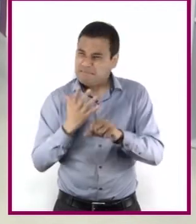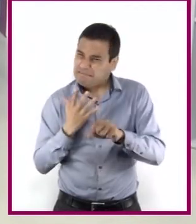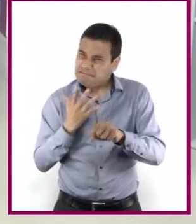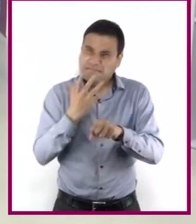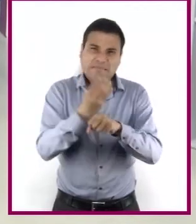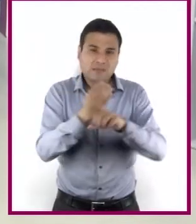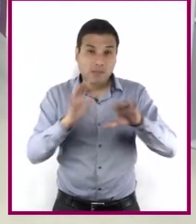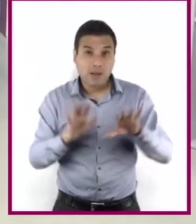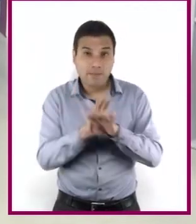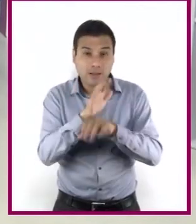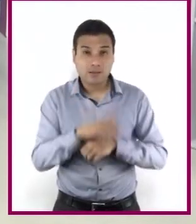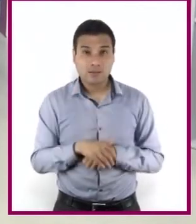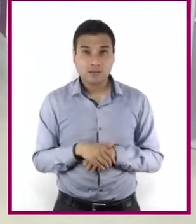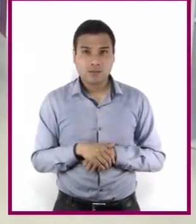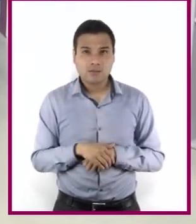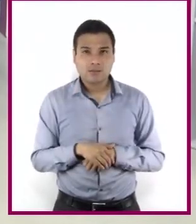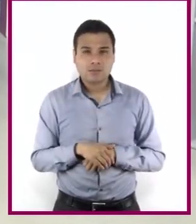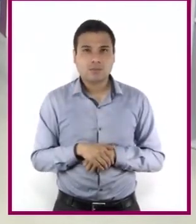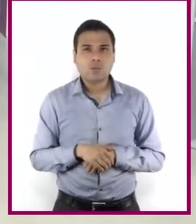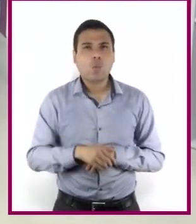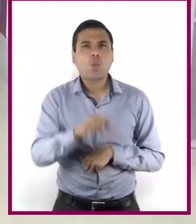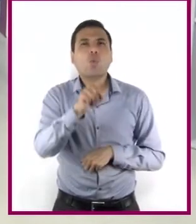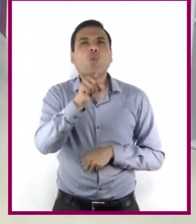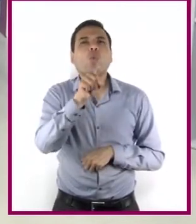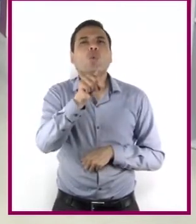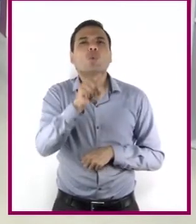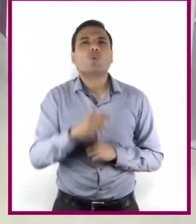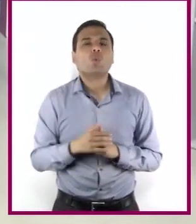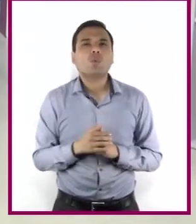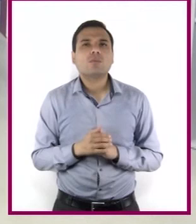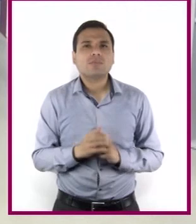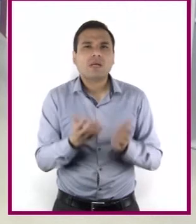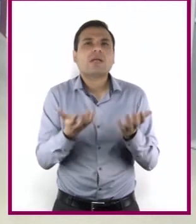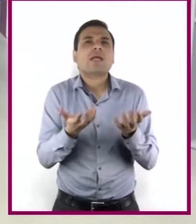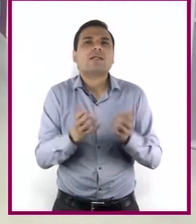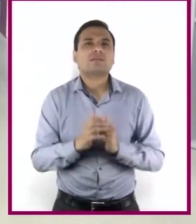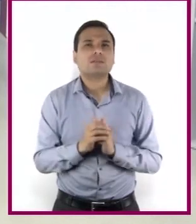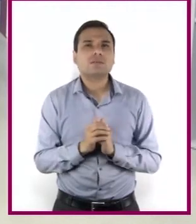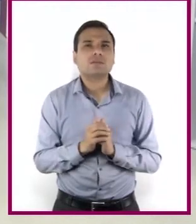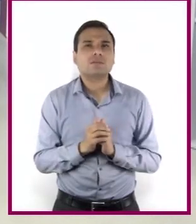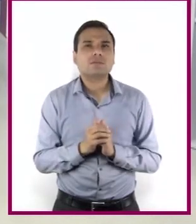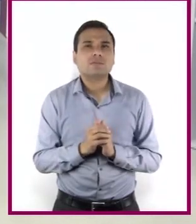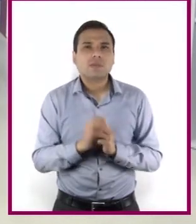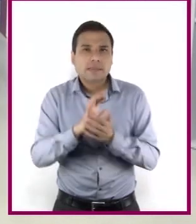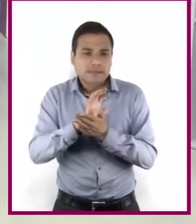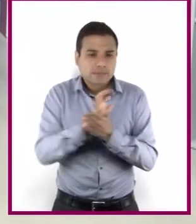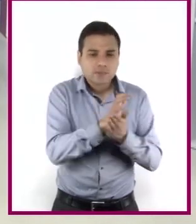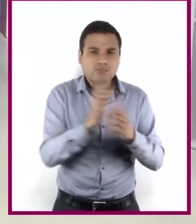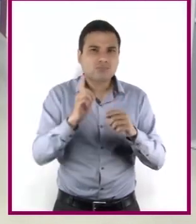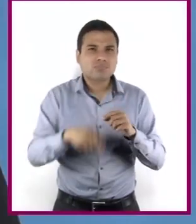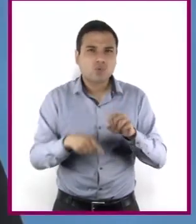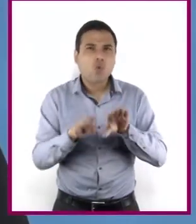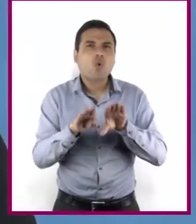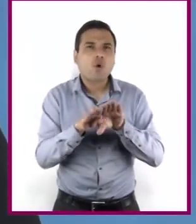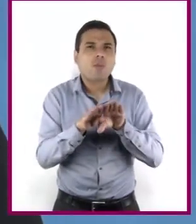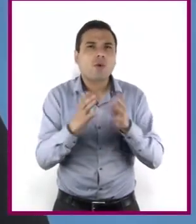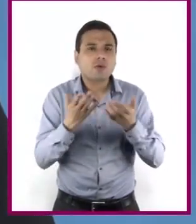país? ¿Qué están dispuestas o dispuestos a hacer para evitar la discriminación en su